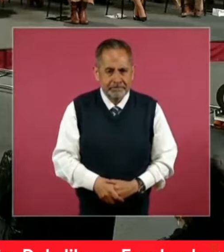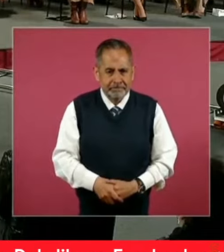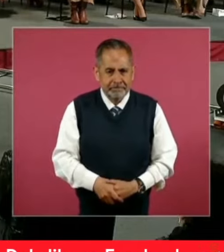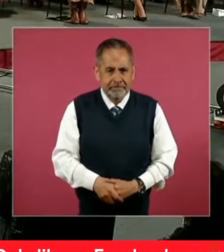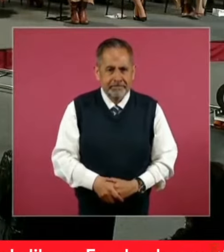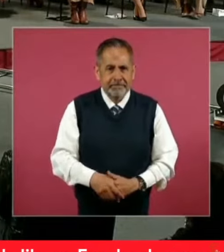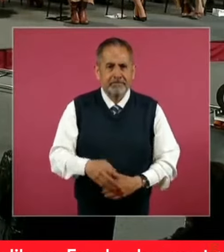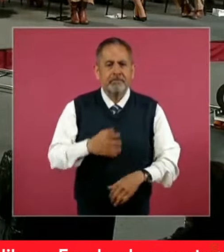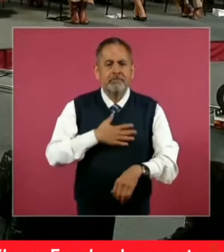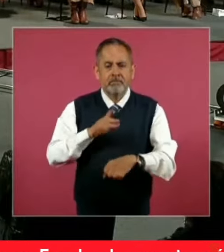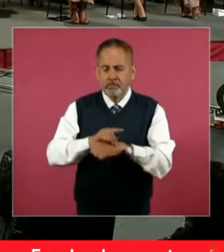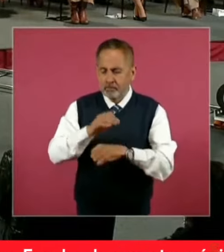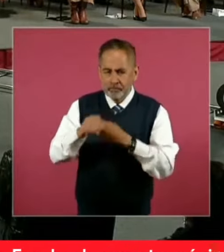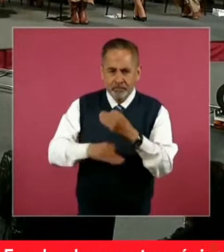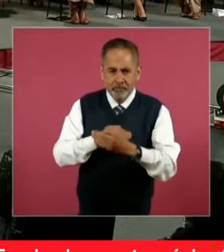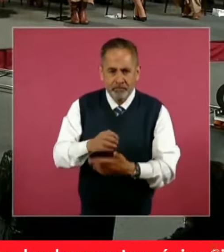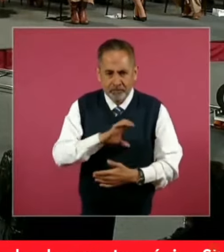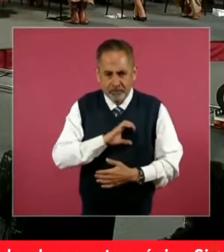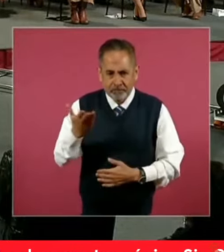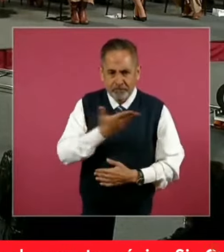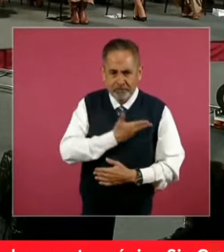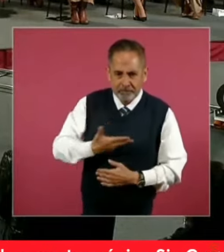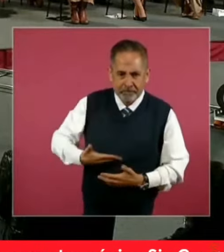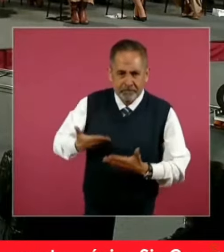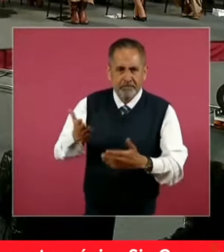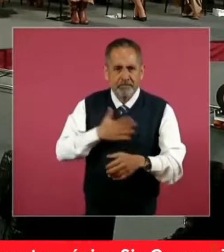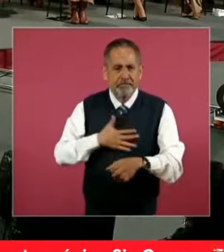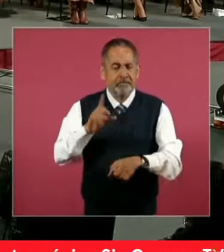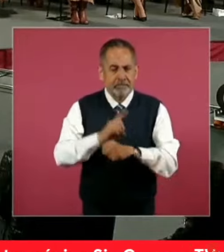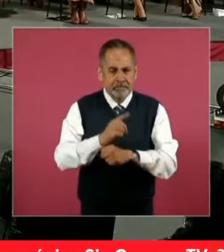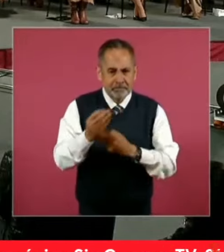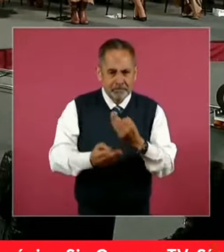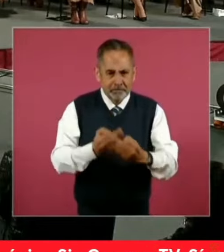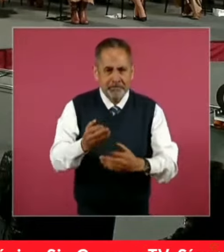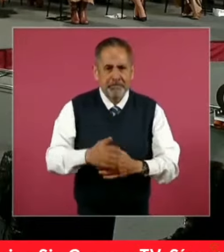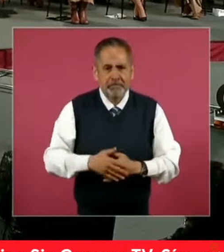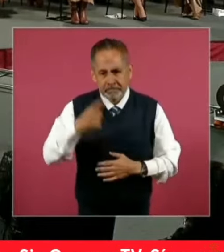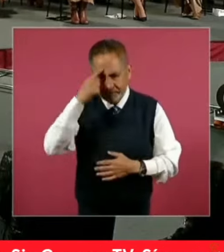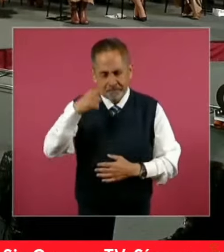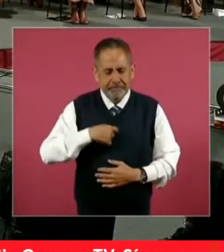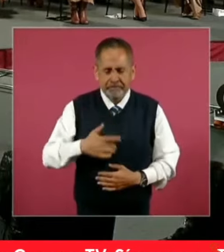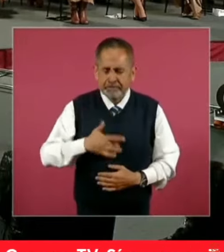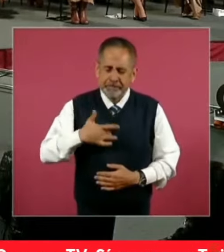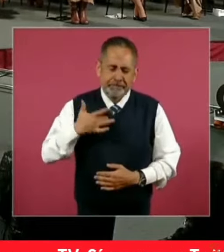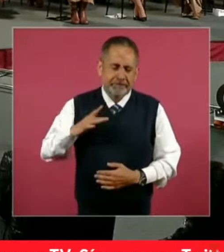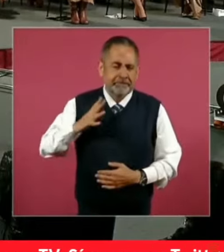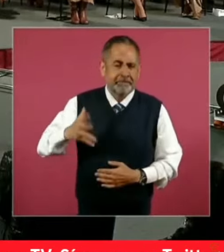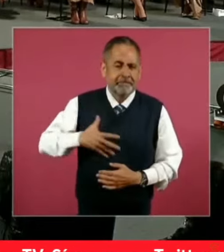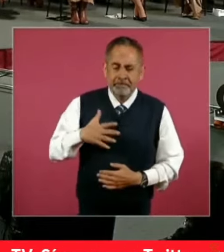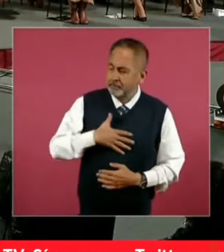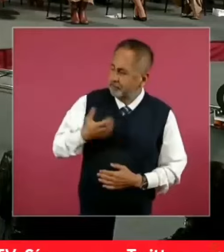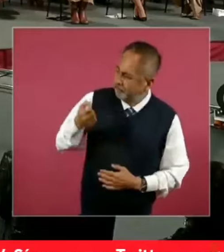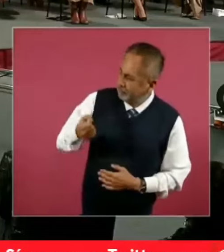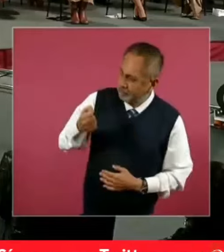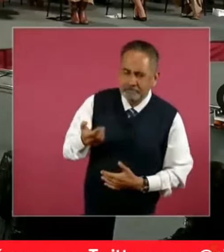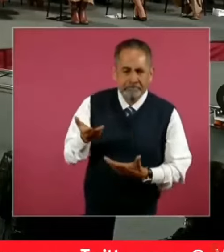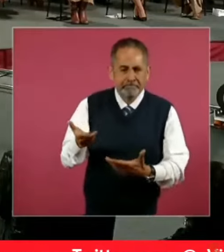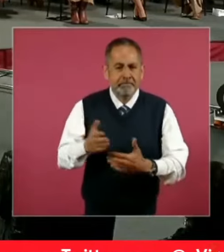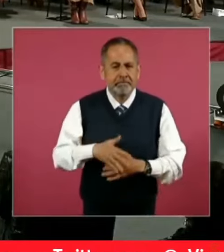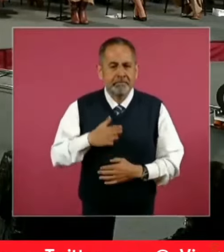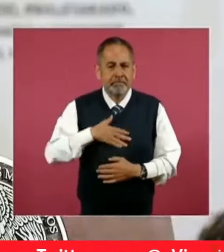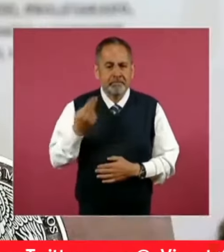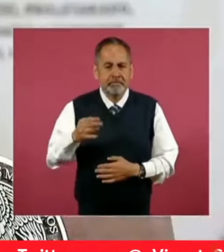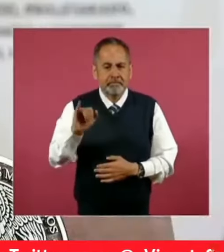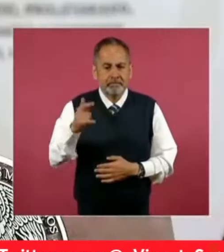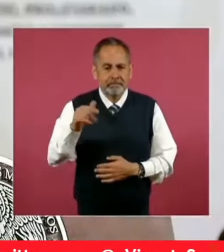Bueno, muy buenos días a todos, querido señor presidente, muy buenos días. Es para mí un gusto enorme saludarlo. Mi nombre